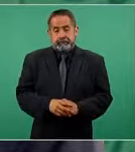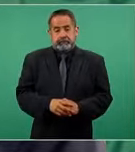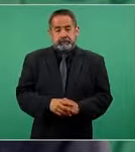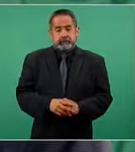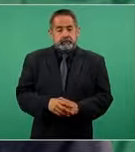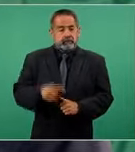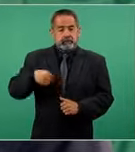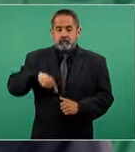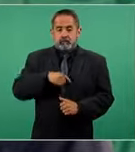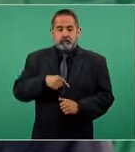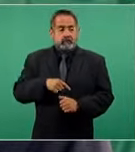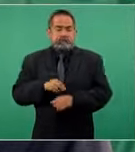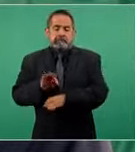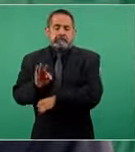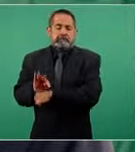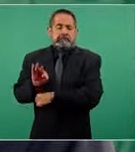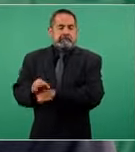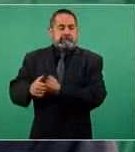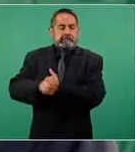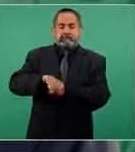que no somos encubridores,